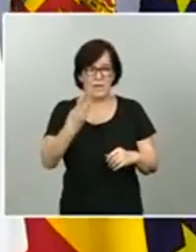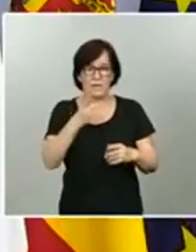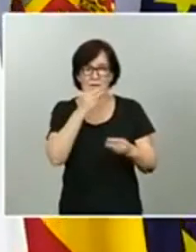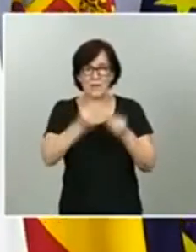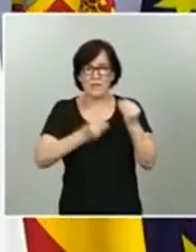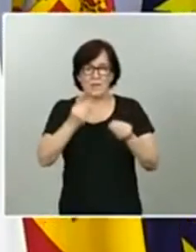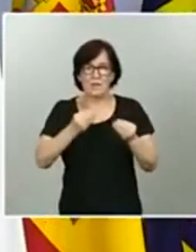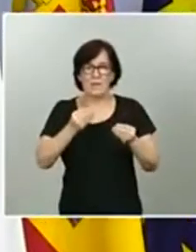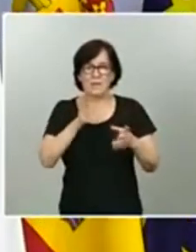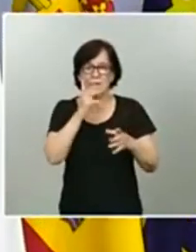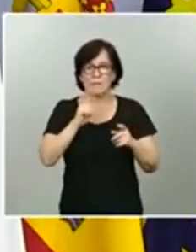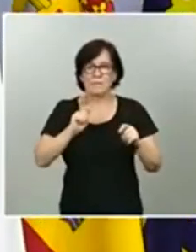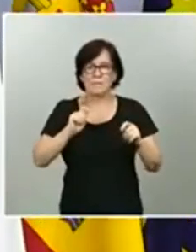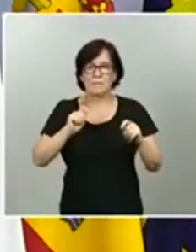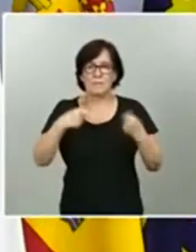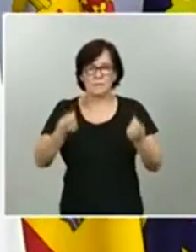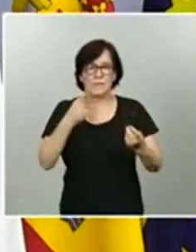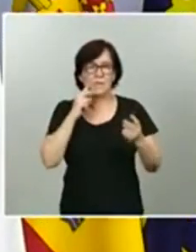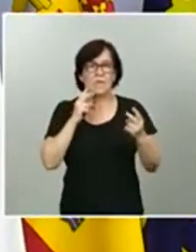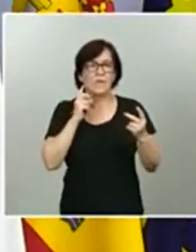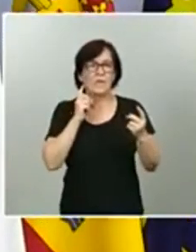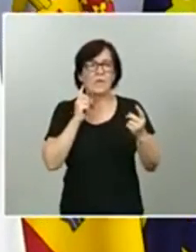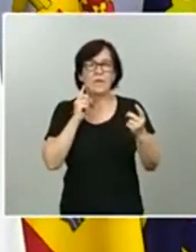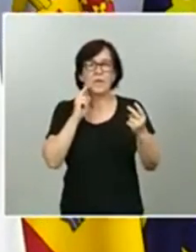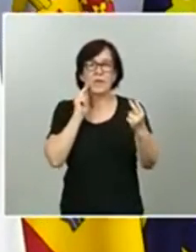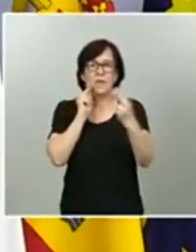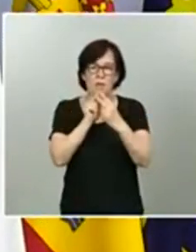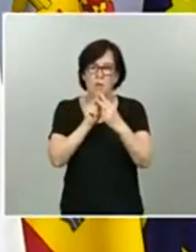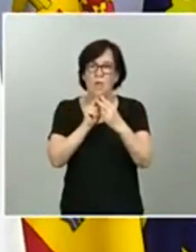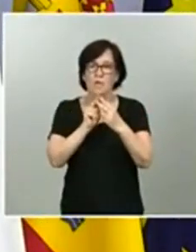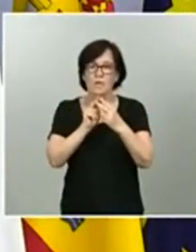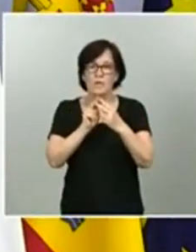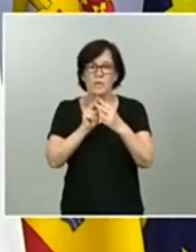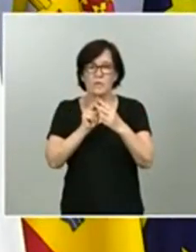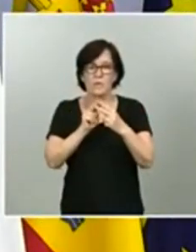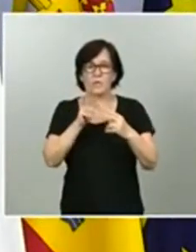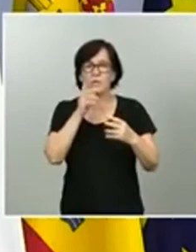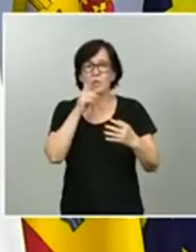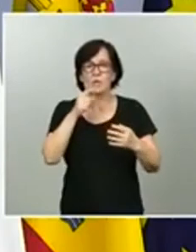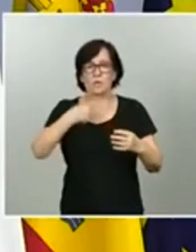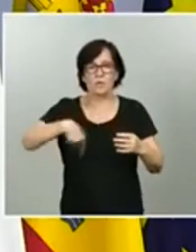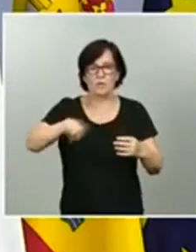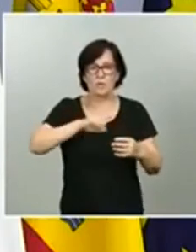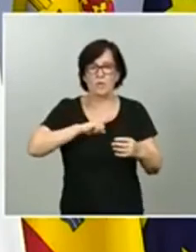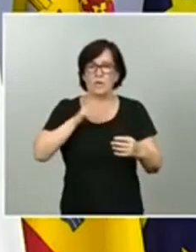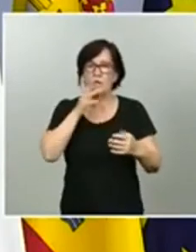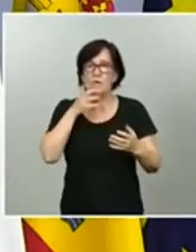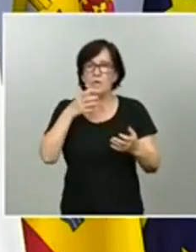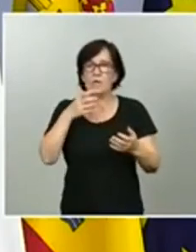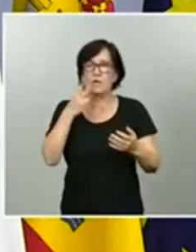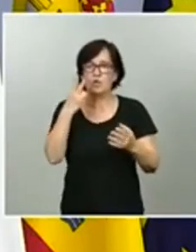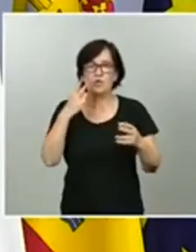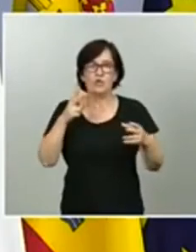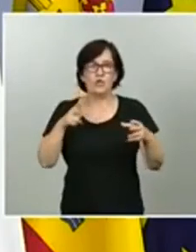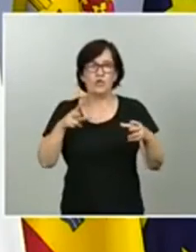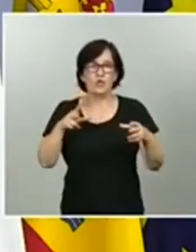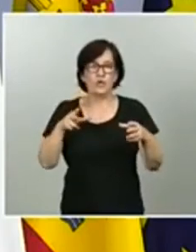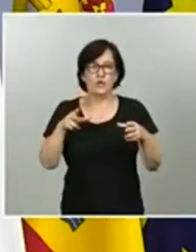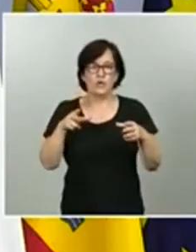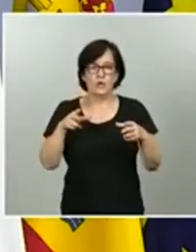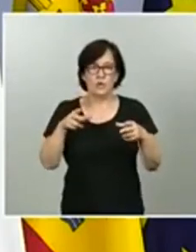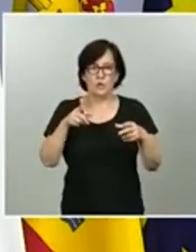este encuentro bilateral. Creo que somos, sin duda alguna, dos sociedades que se han visto